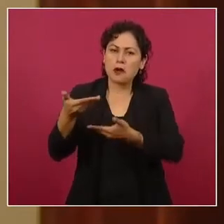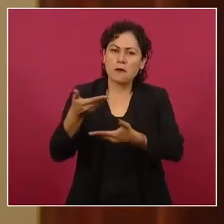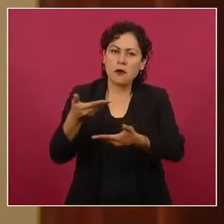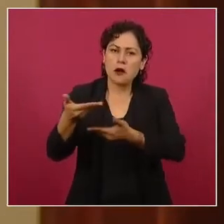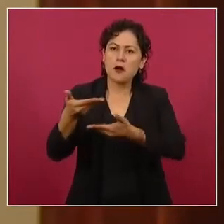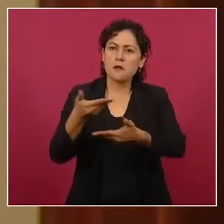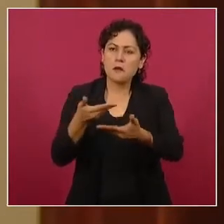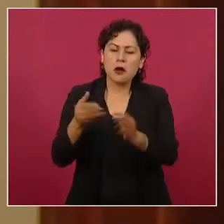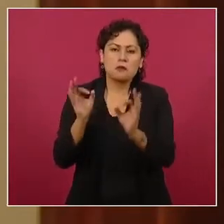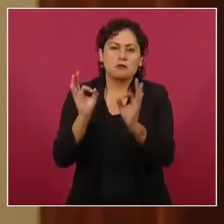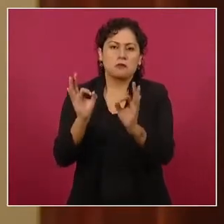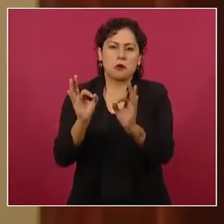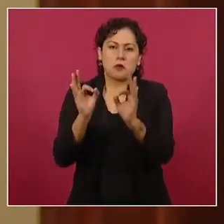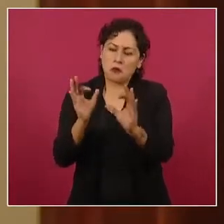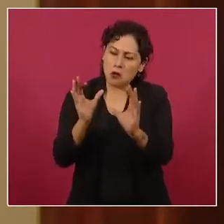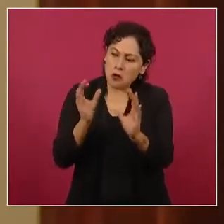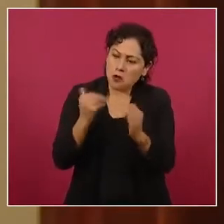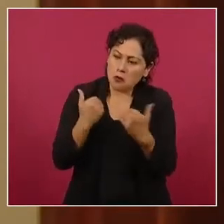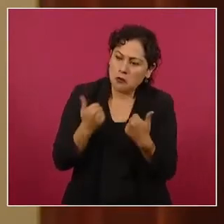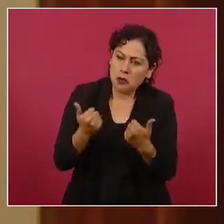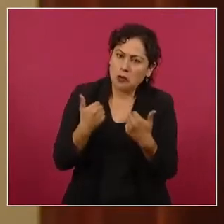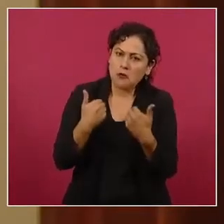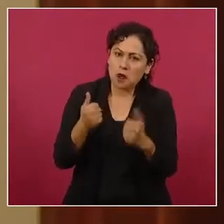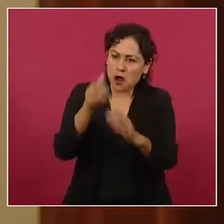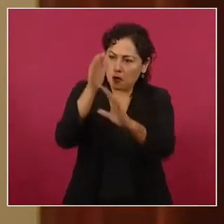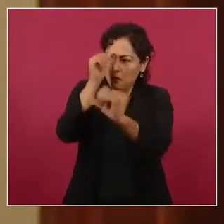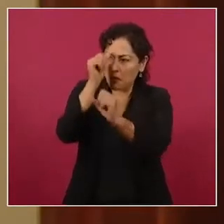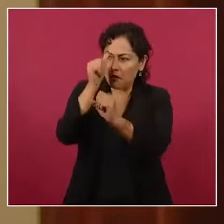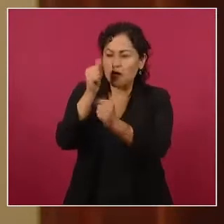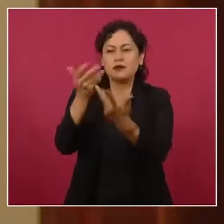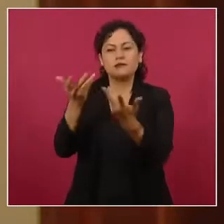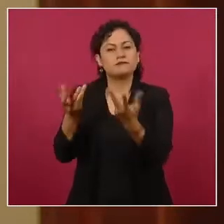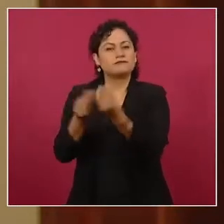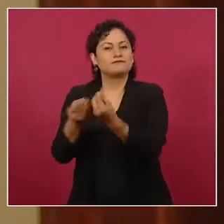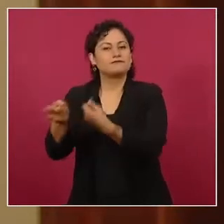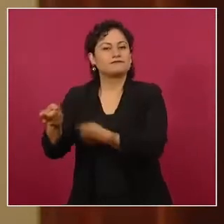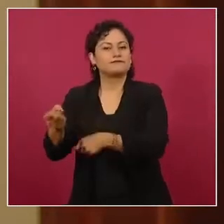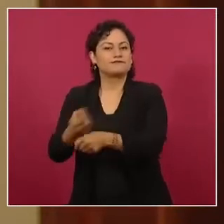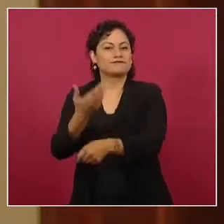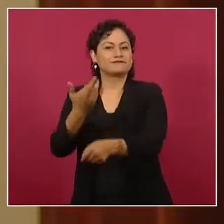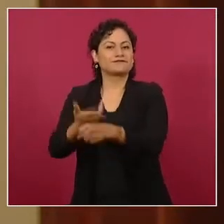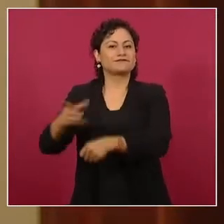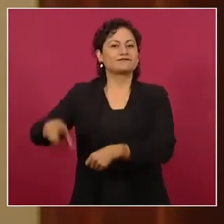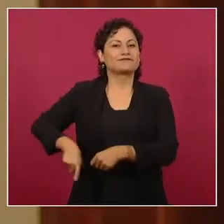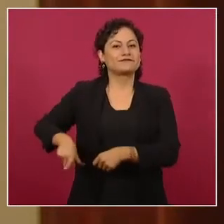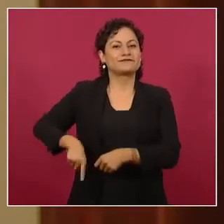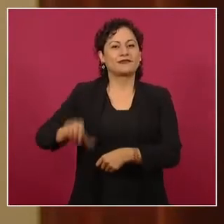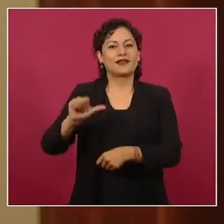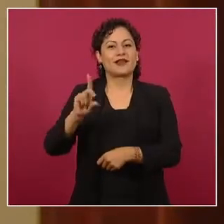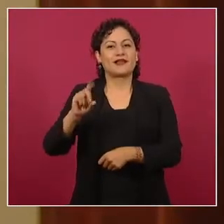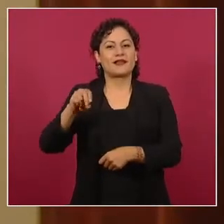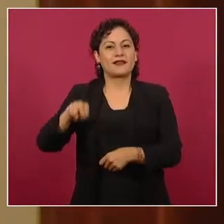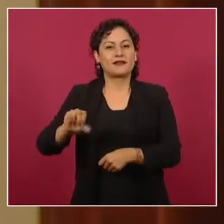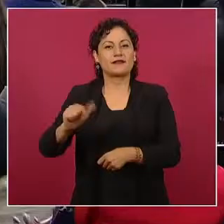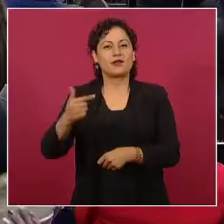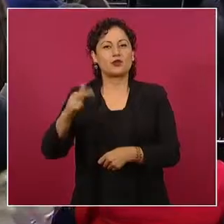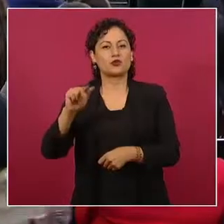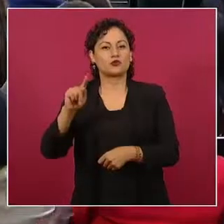consistentes, de entendimiento con el secretario de Gobernación, Adán Augusto López